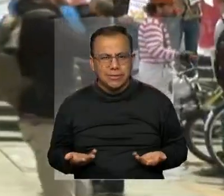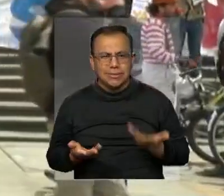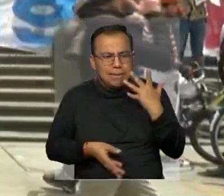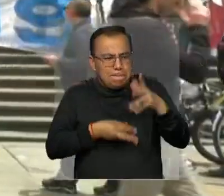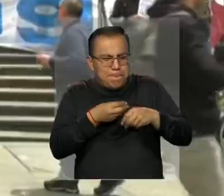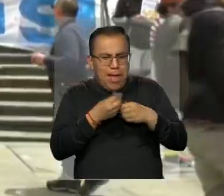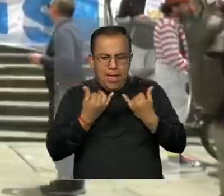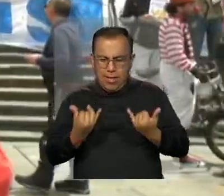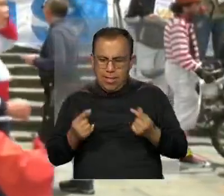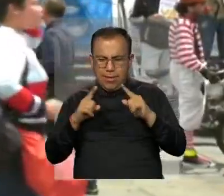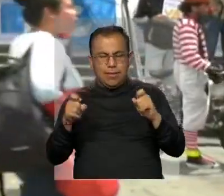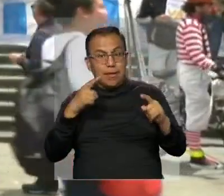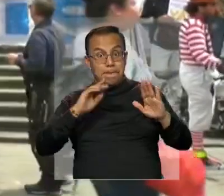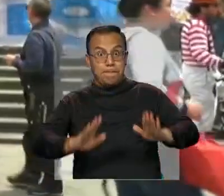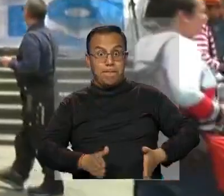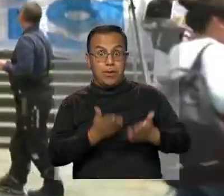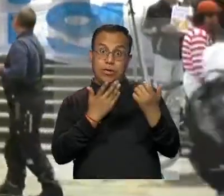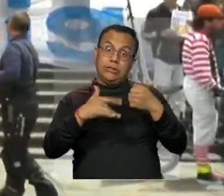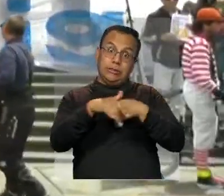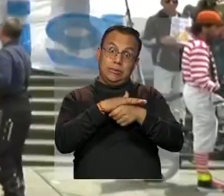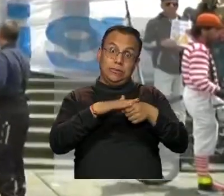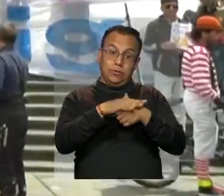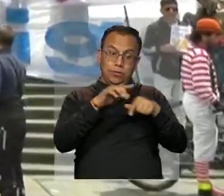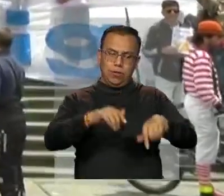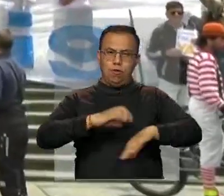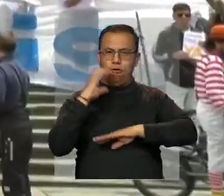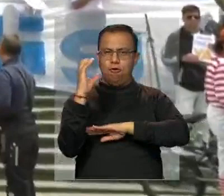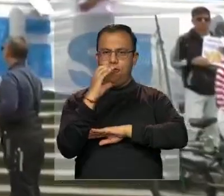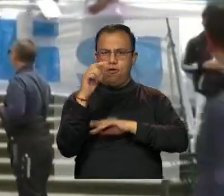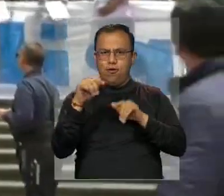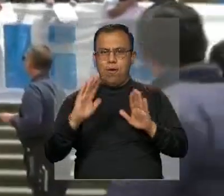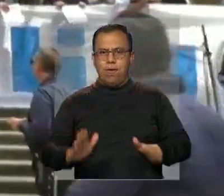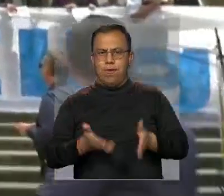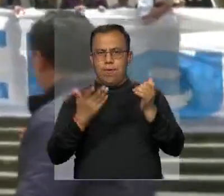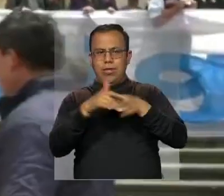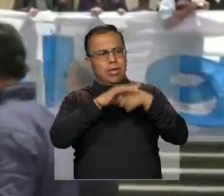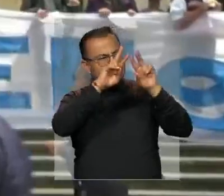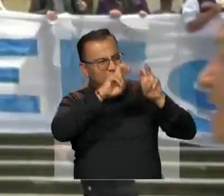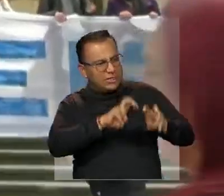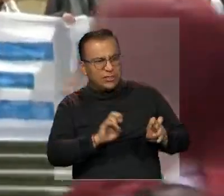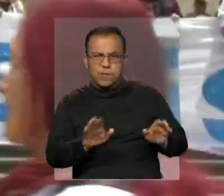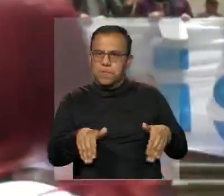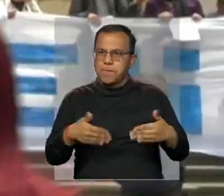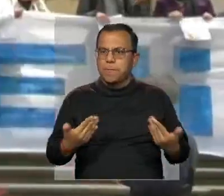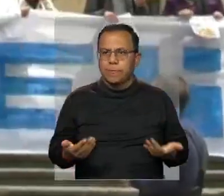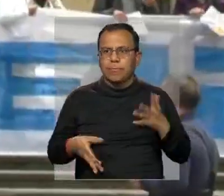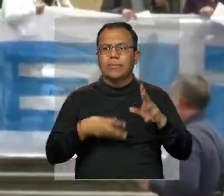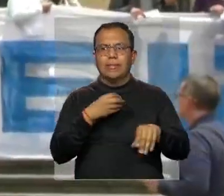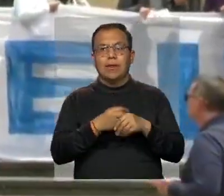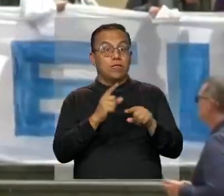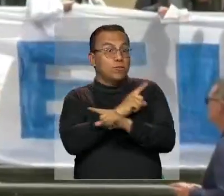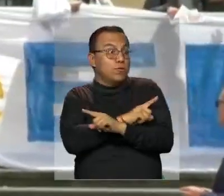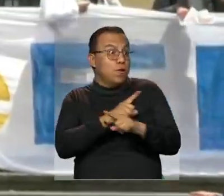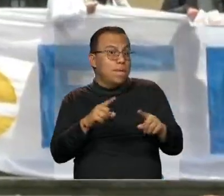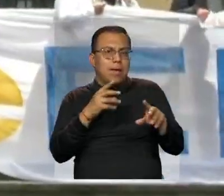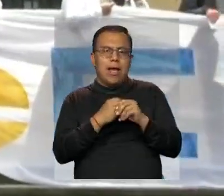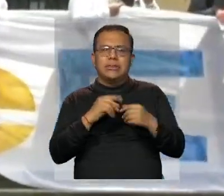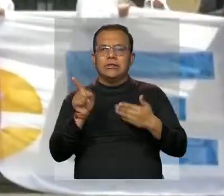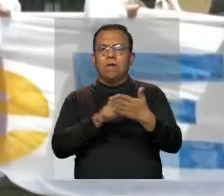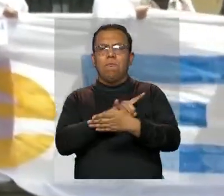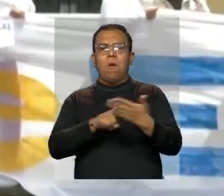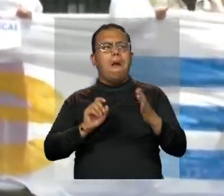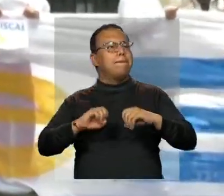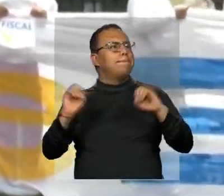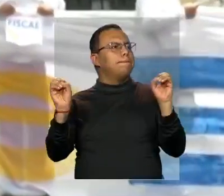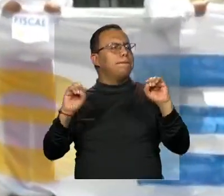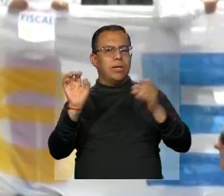para mejorar la situación del país, para que mejoren las investigaciones, para que no haya más impunidad y sobre